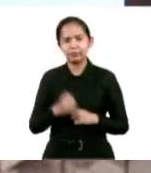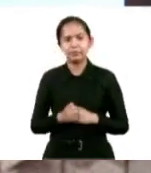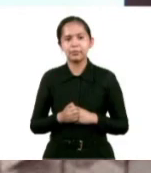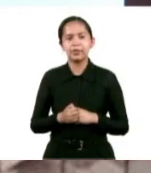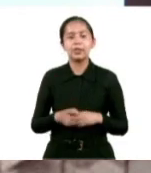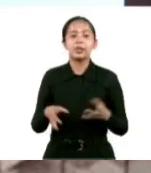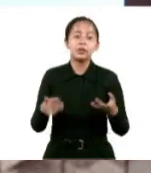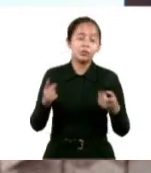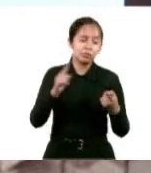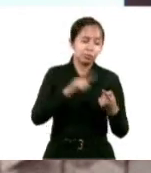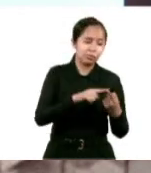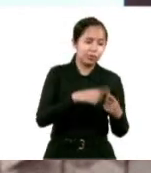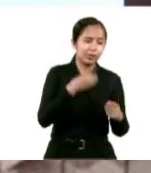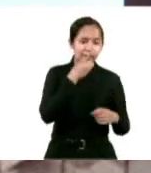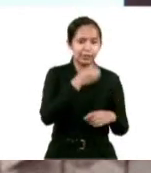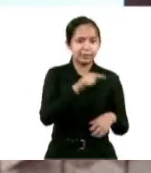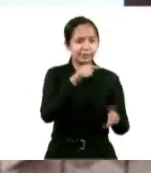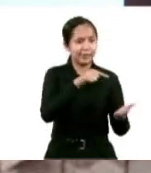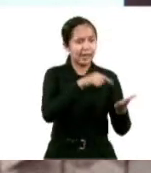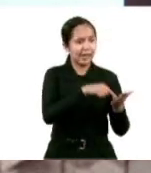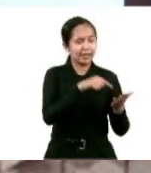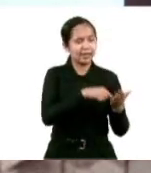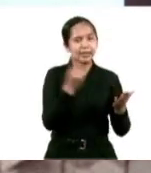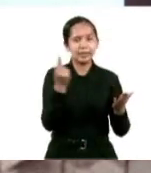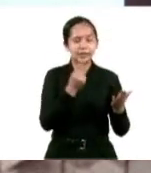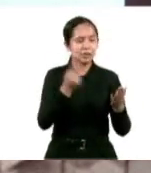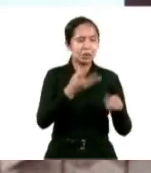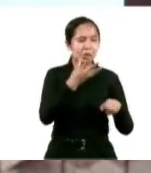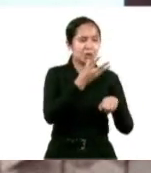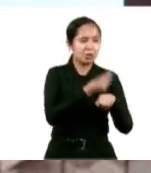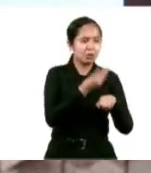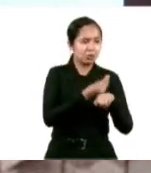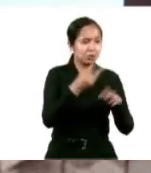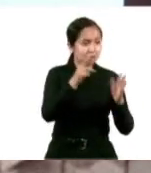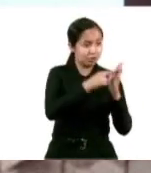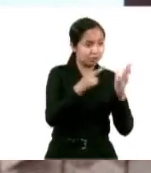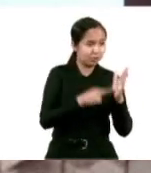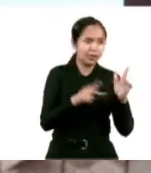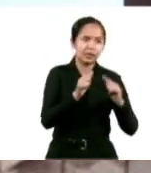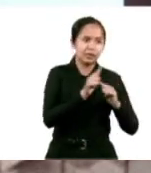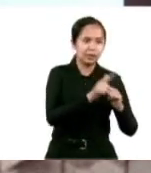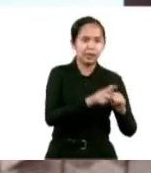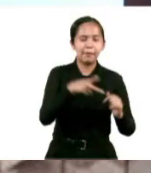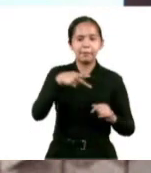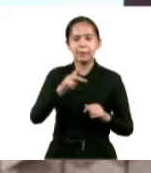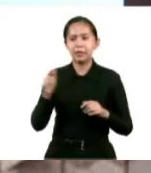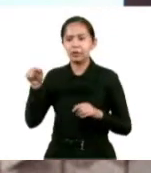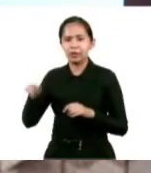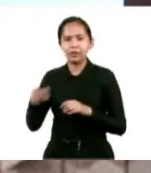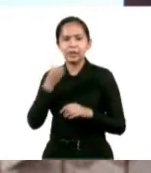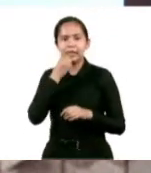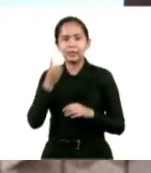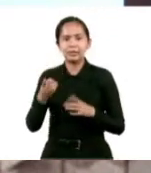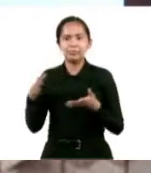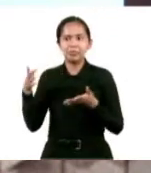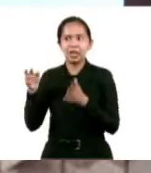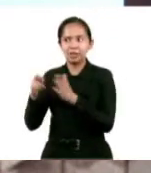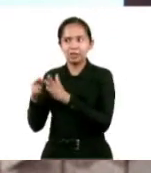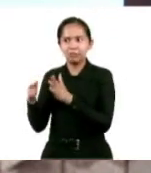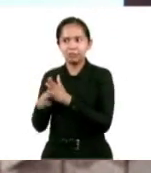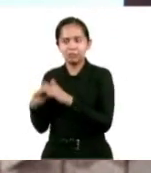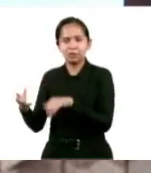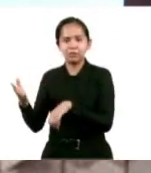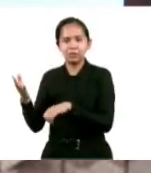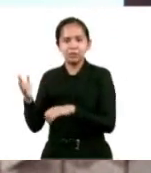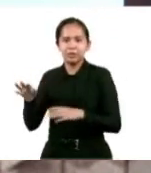de realizar inspecciones con el manual de mantenimiento y por otro lado te dicen, el manual de mantenimiento está mal, está deficiente y no te da elementos